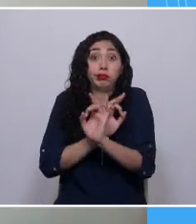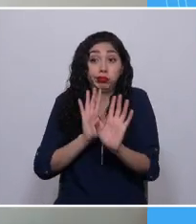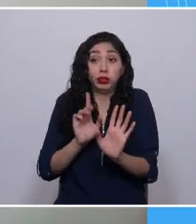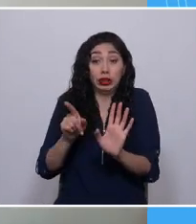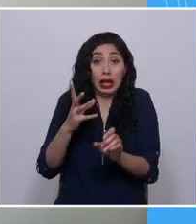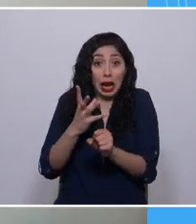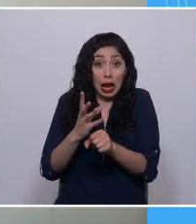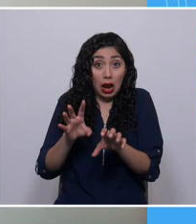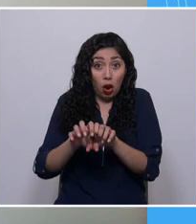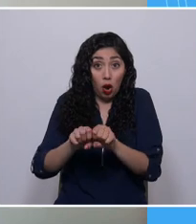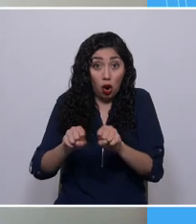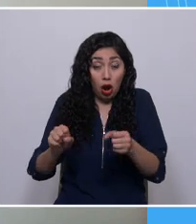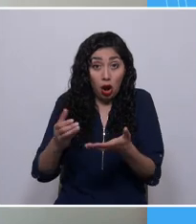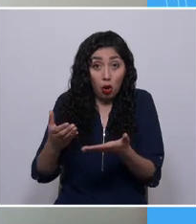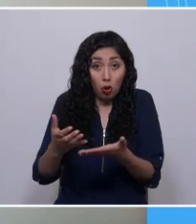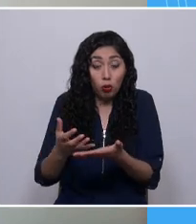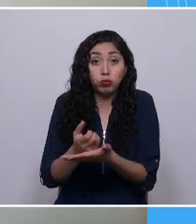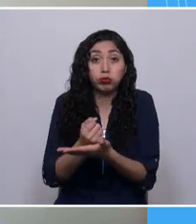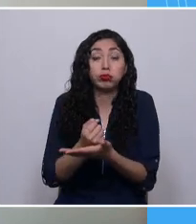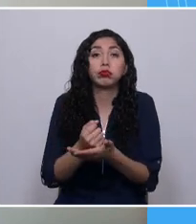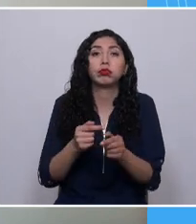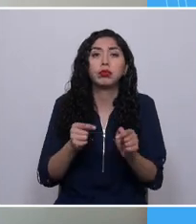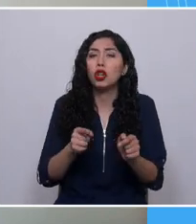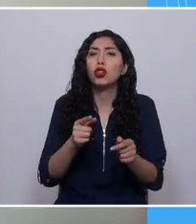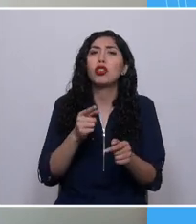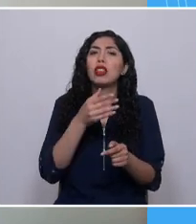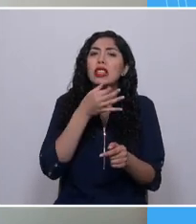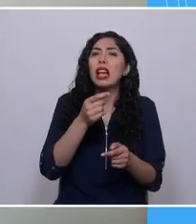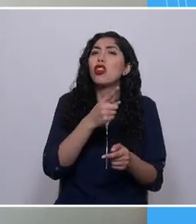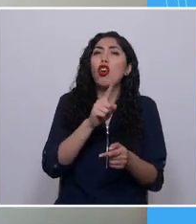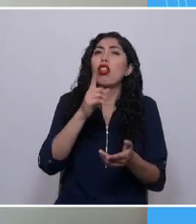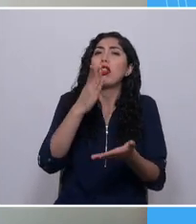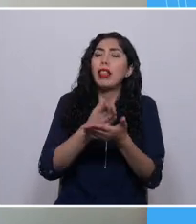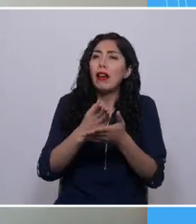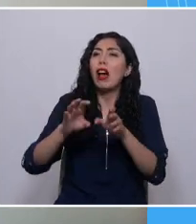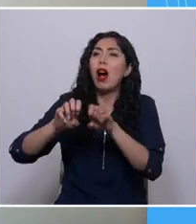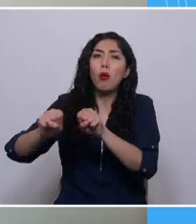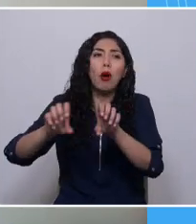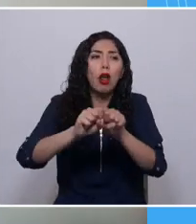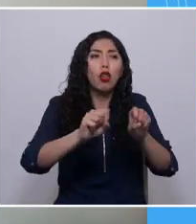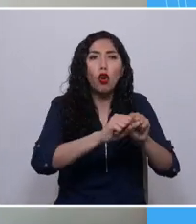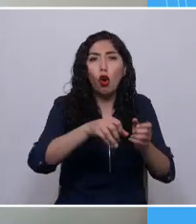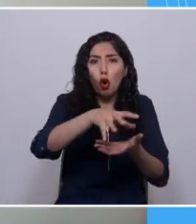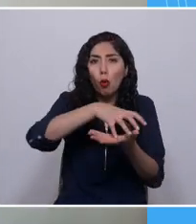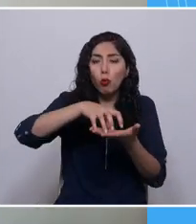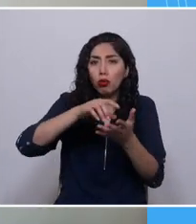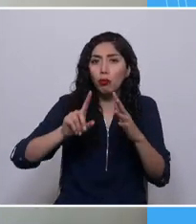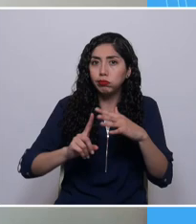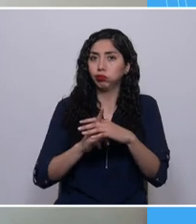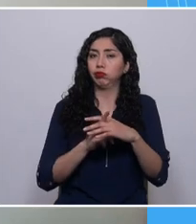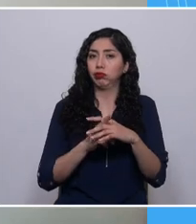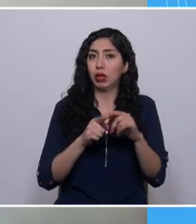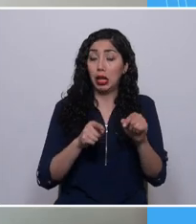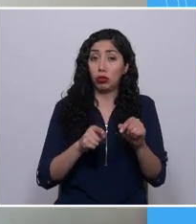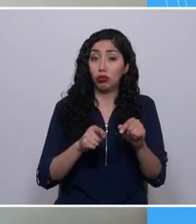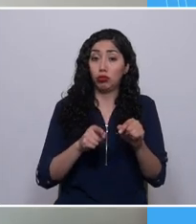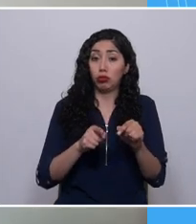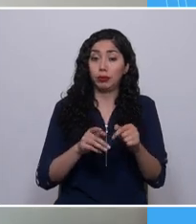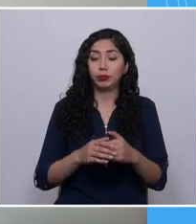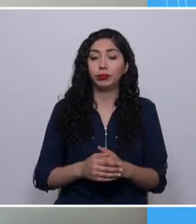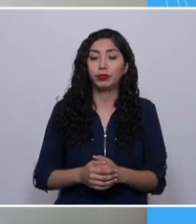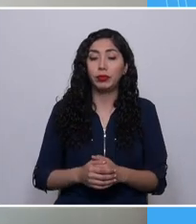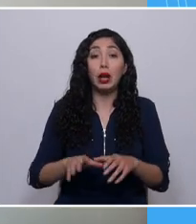no se deban buscar consensos con las organizaciones, pueblos y naciones preexistentes del Estado de Chile, los cuales sean reales e